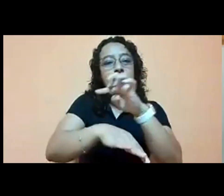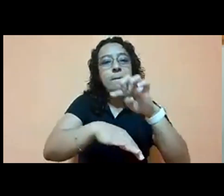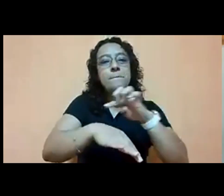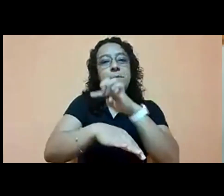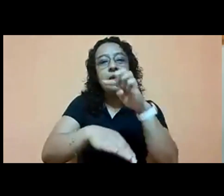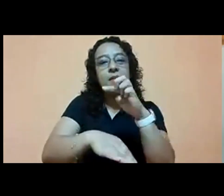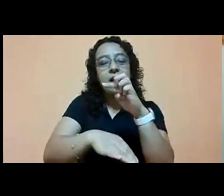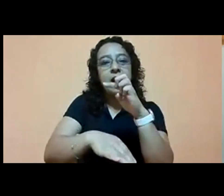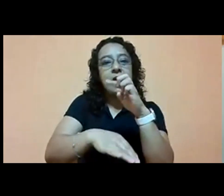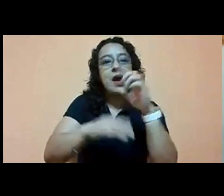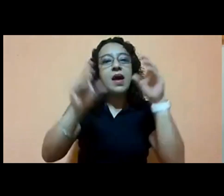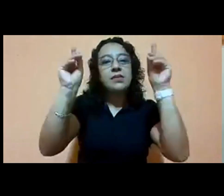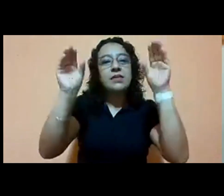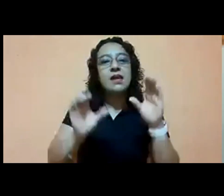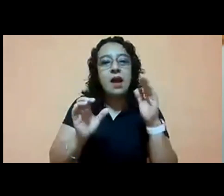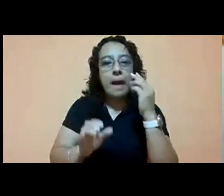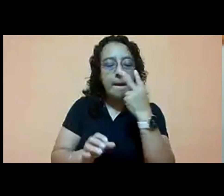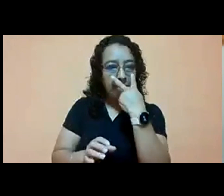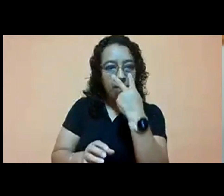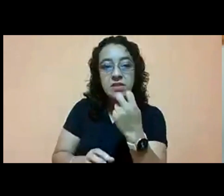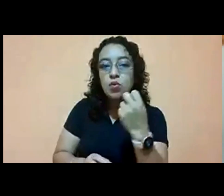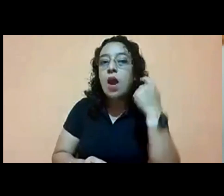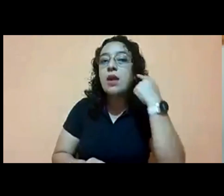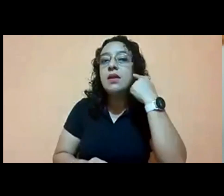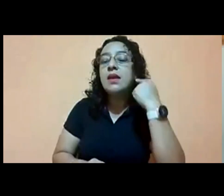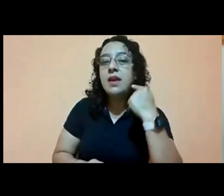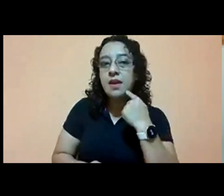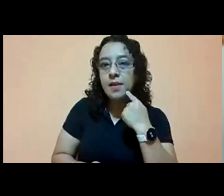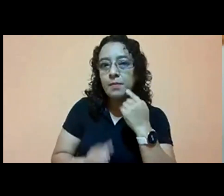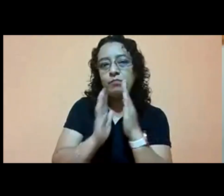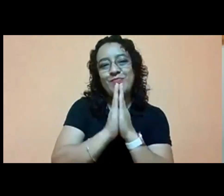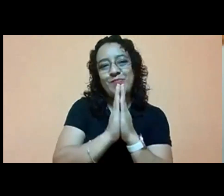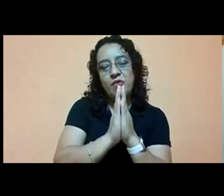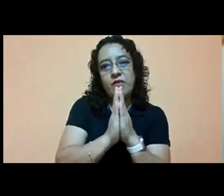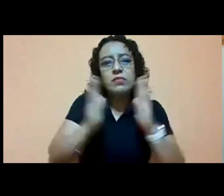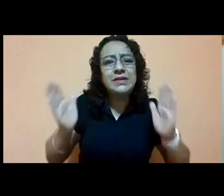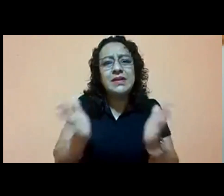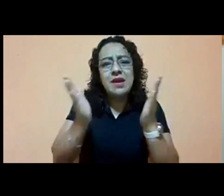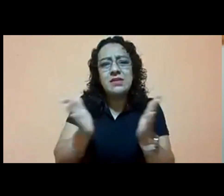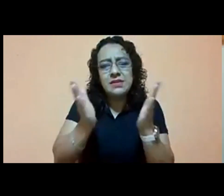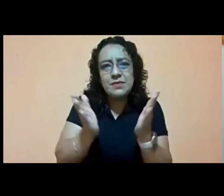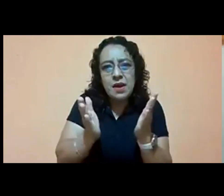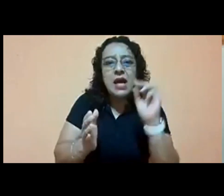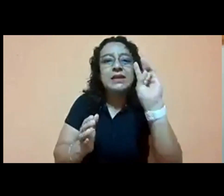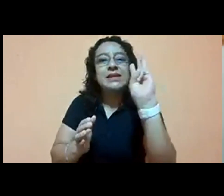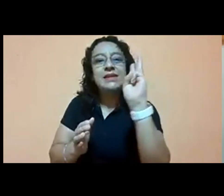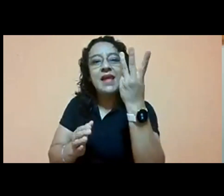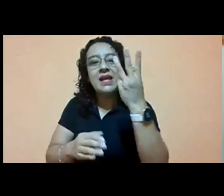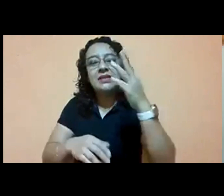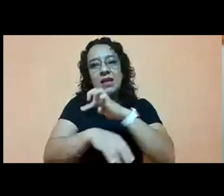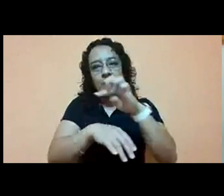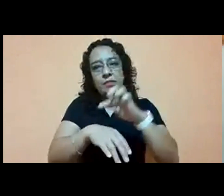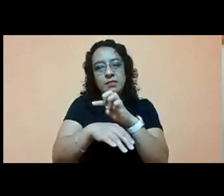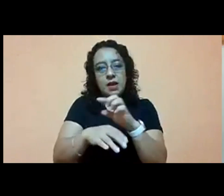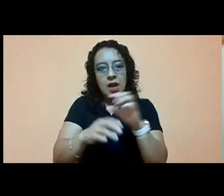y discapacidad auditiva. Les pido de favor a los padres de familia que nos puedan apoyar, que cuando salga en su